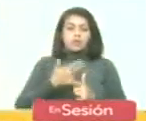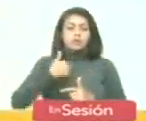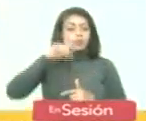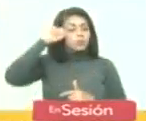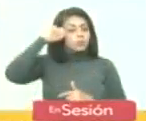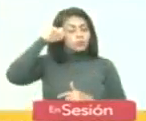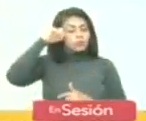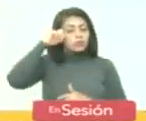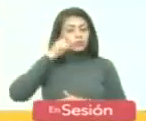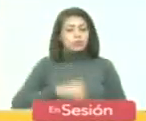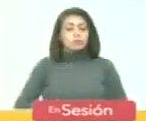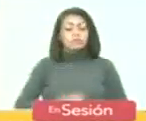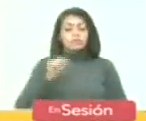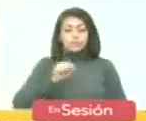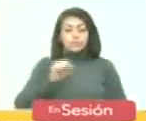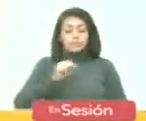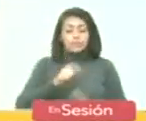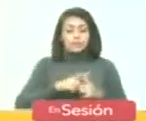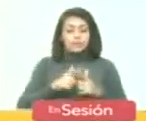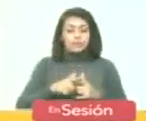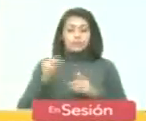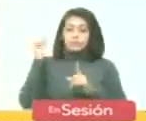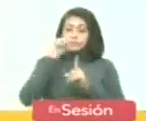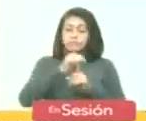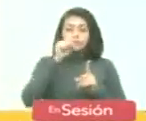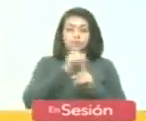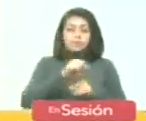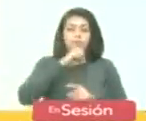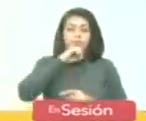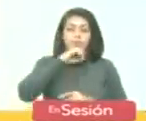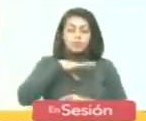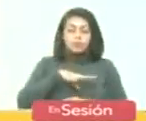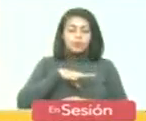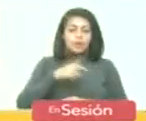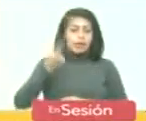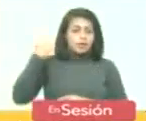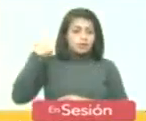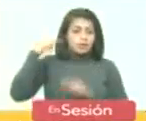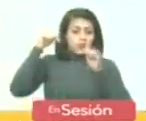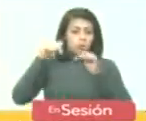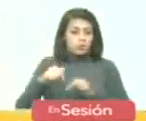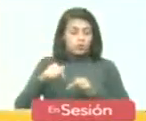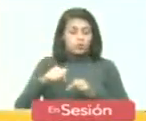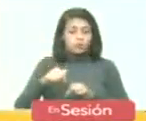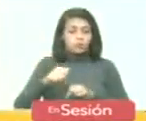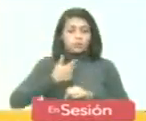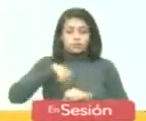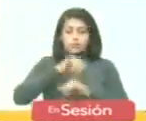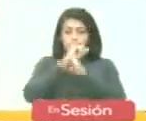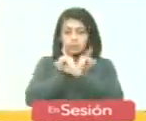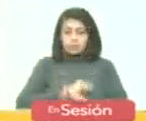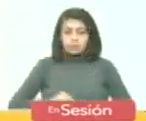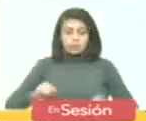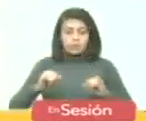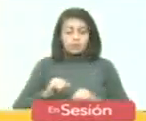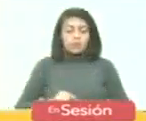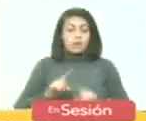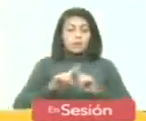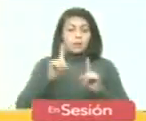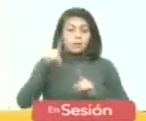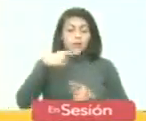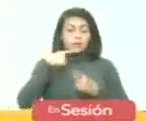recuerda, bueno, indudablemente, la lucha histórica de ayer y hoy por nuestra independencia. Pero